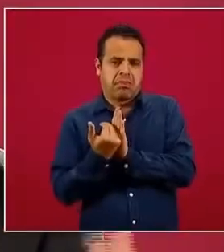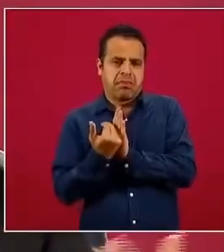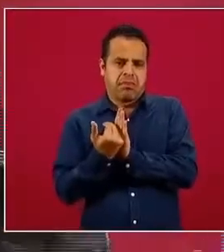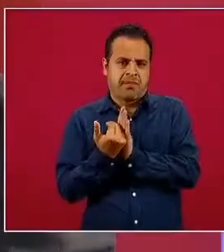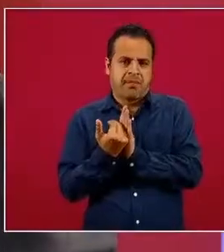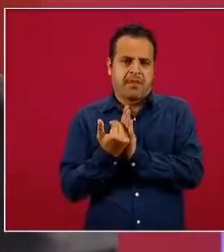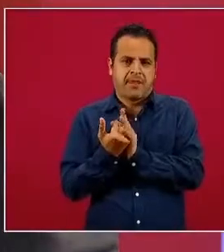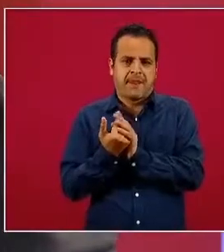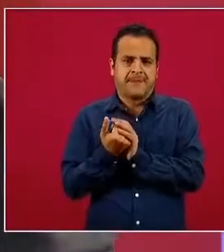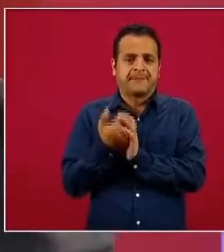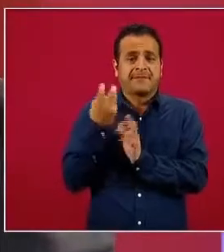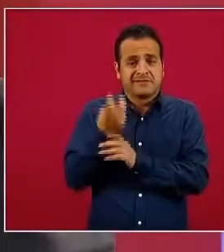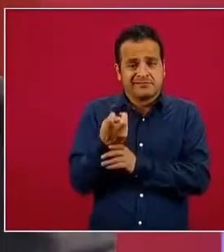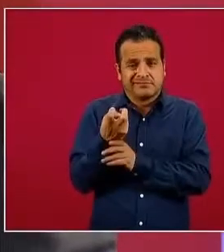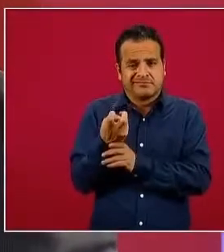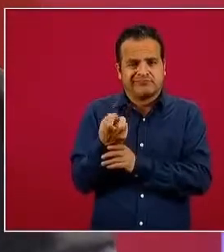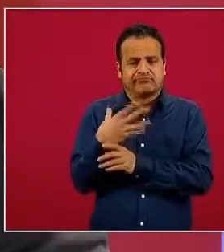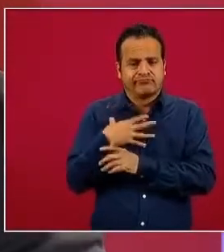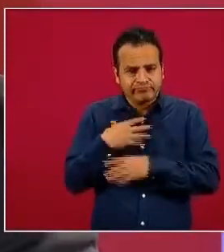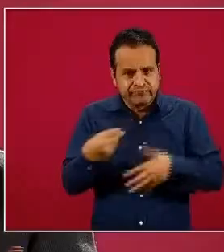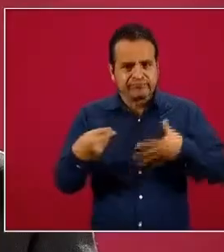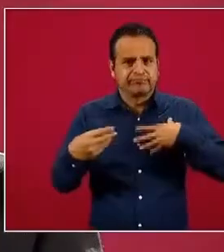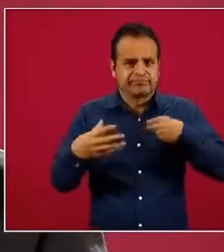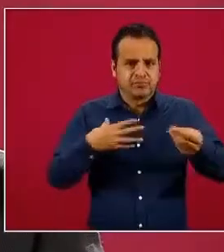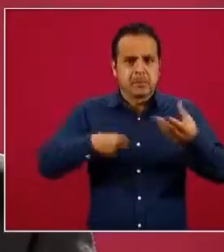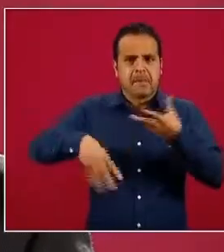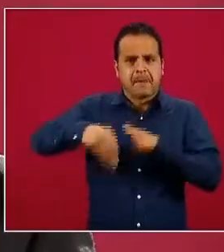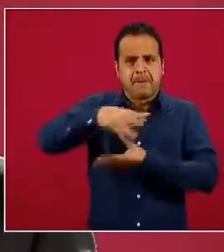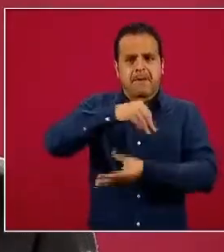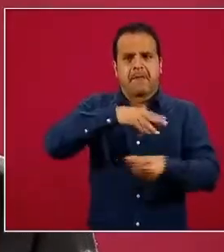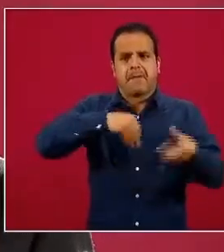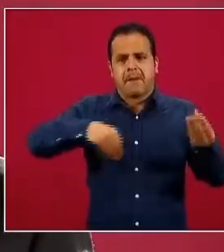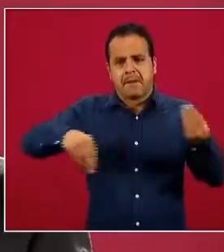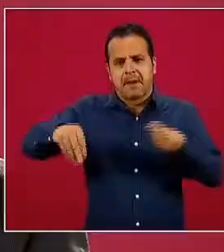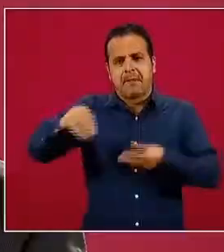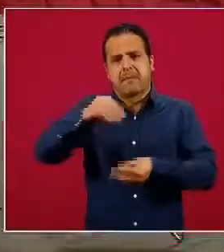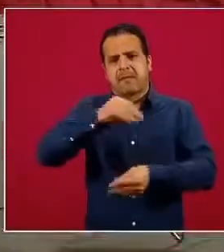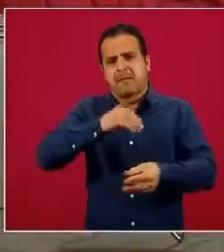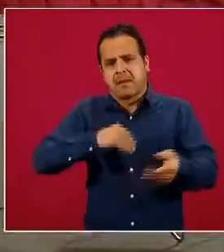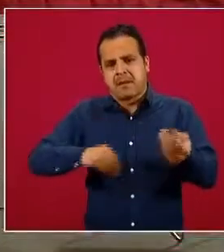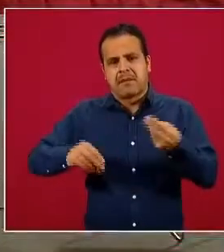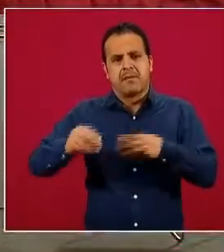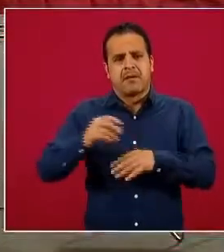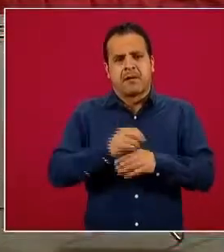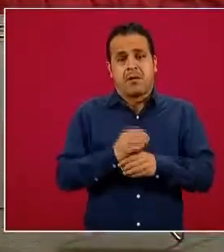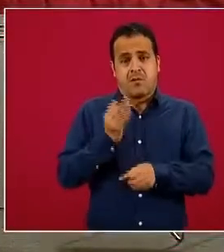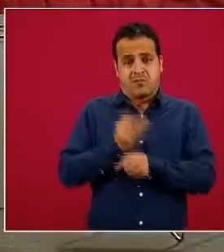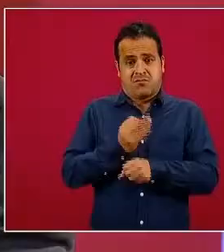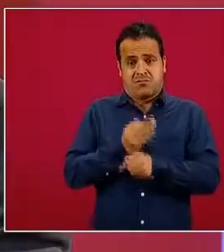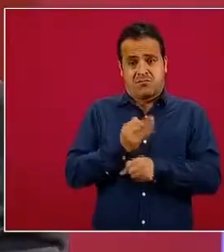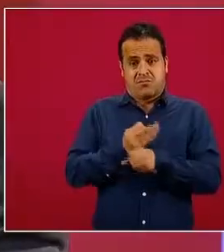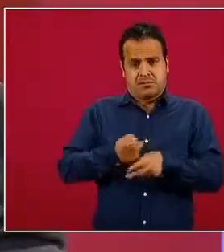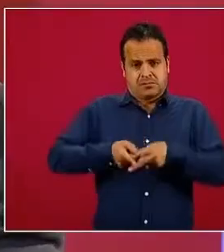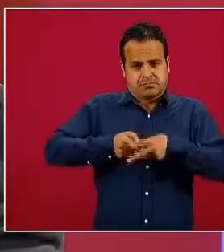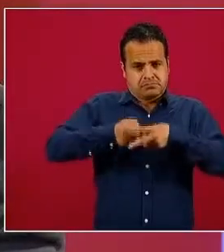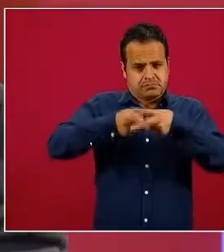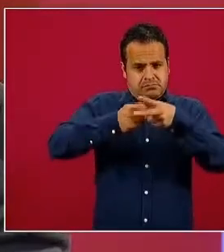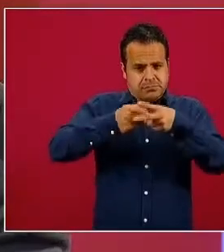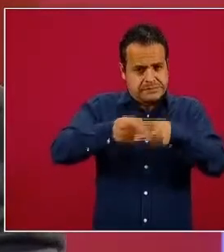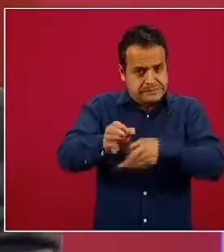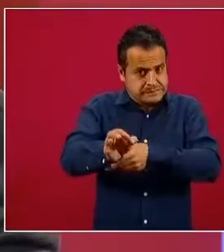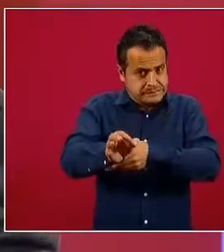demás pueden tenerla también. La predicción hasta ahora más aceptada, pero todavía no es una predicción